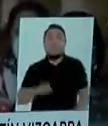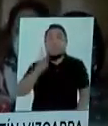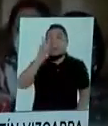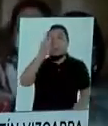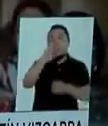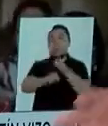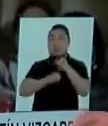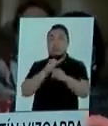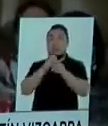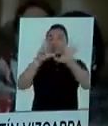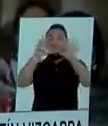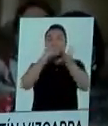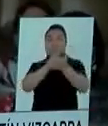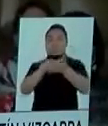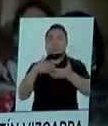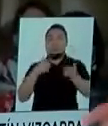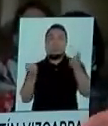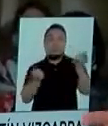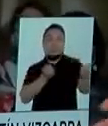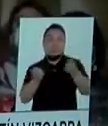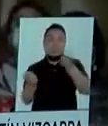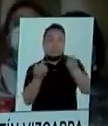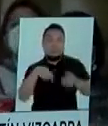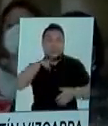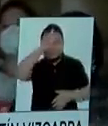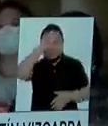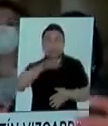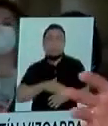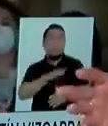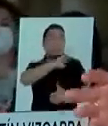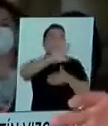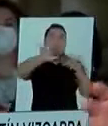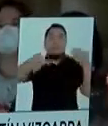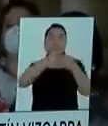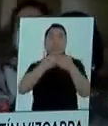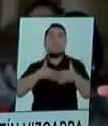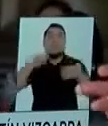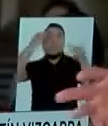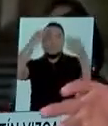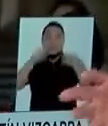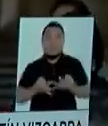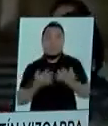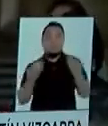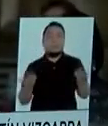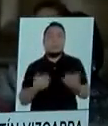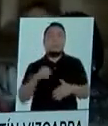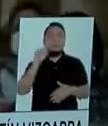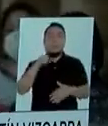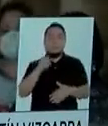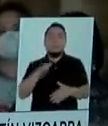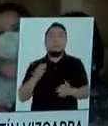que sabía Soraya Ábalos y que muy probablemente, de manera ingenua, Chávarri sabía y dijo, lo voy a investigar.